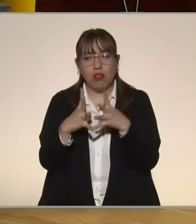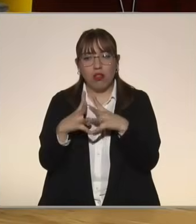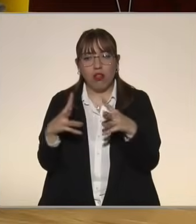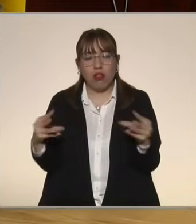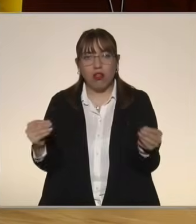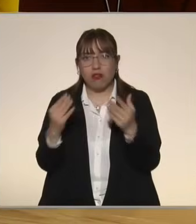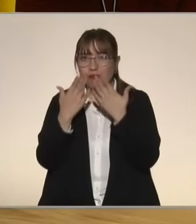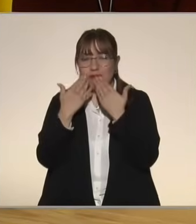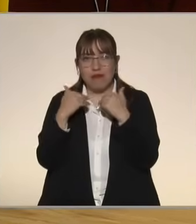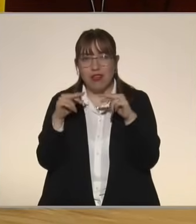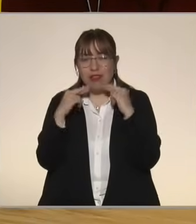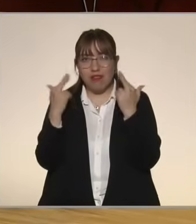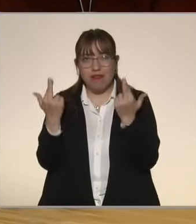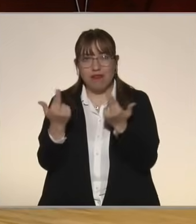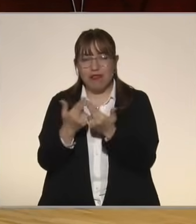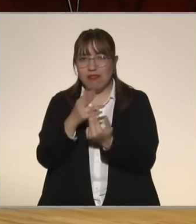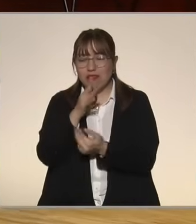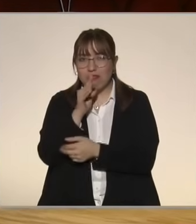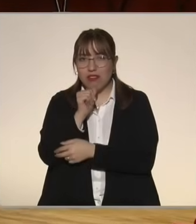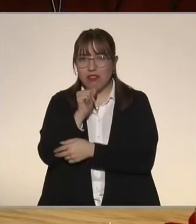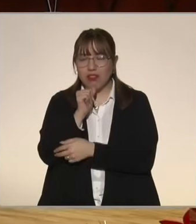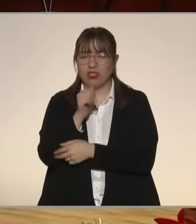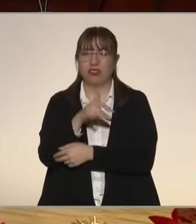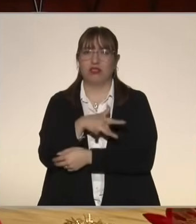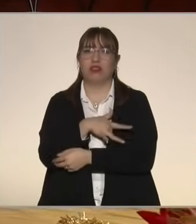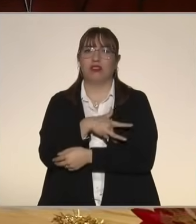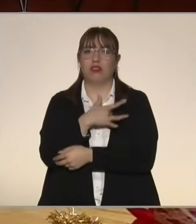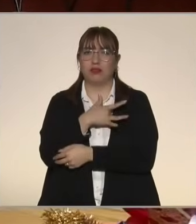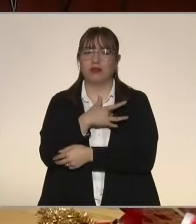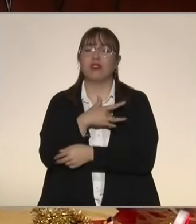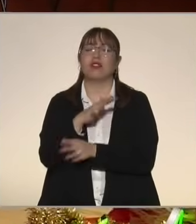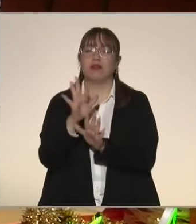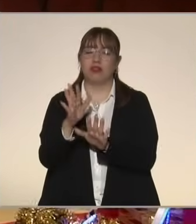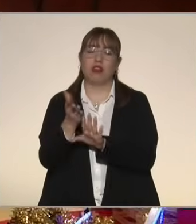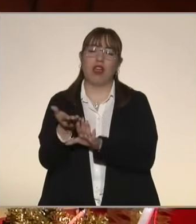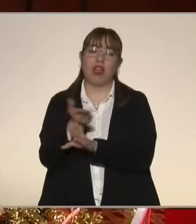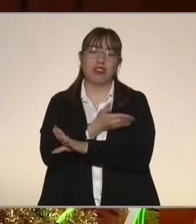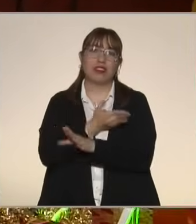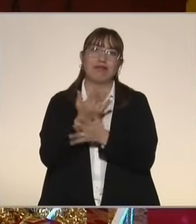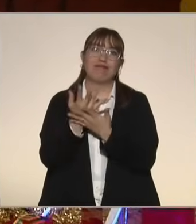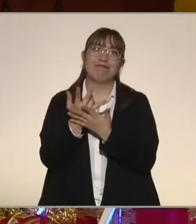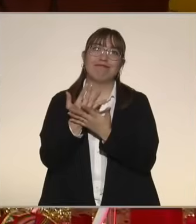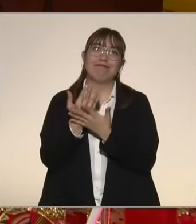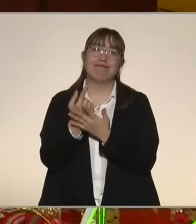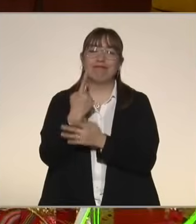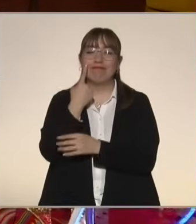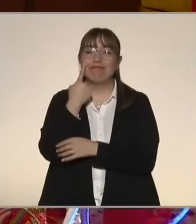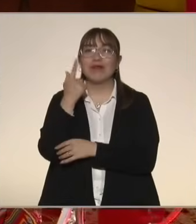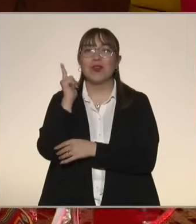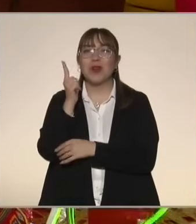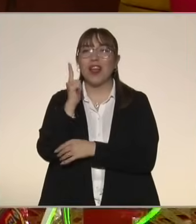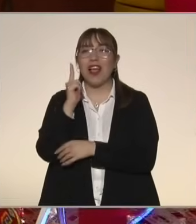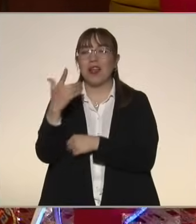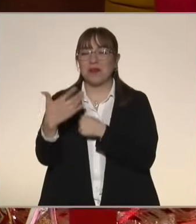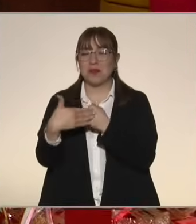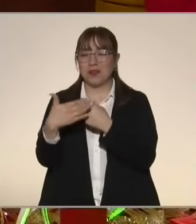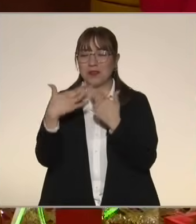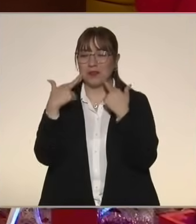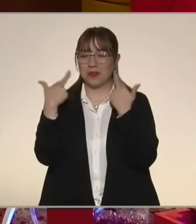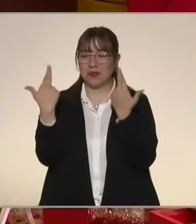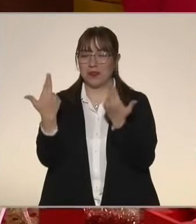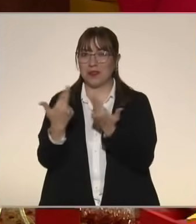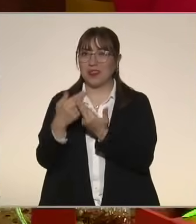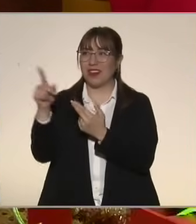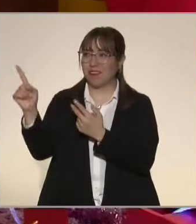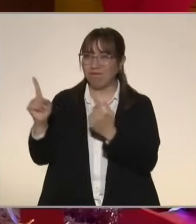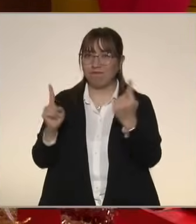ser conscientes de que sí hay una expectativa de que estén esas personas con nosotros. Sin embargo, hay